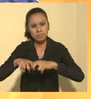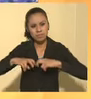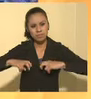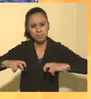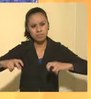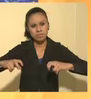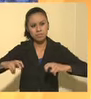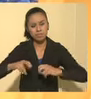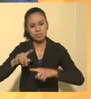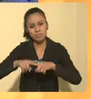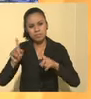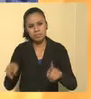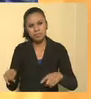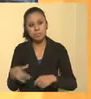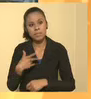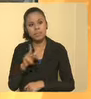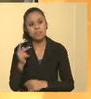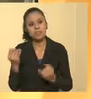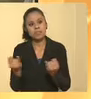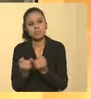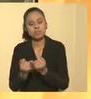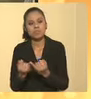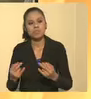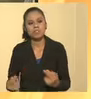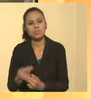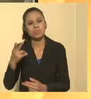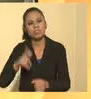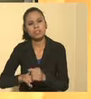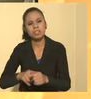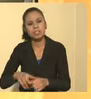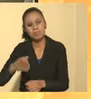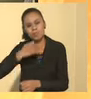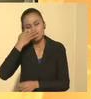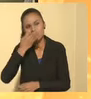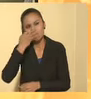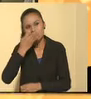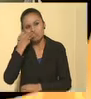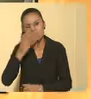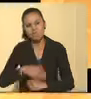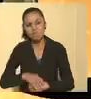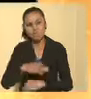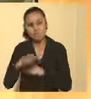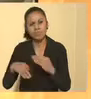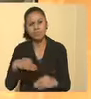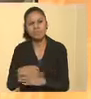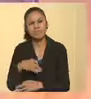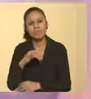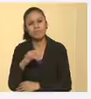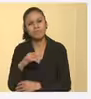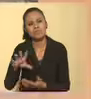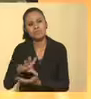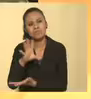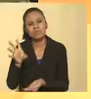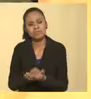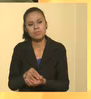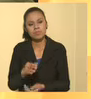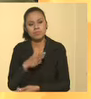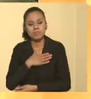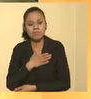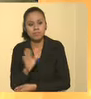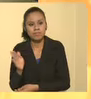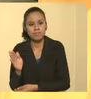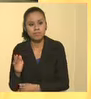mismo tiempo, con la naturaleza, con las flores, con todo, le crea la sensación como de que sí es una boda, ¿no? Y pues